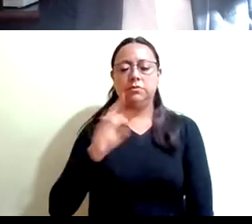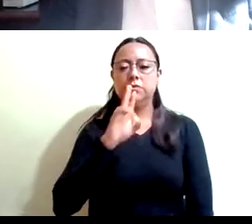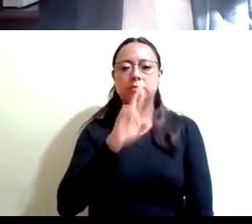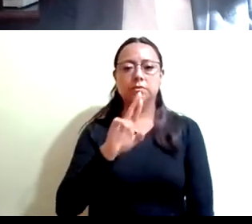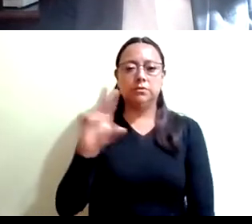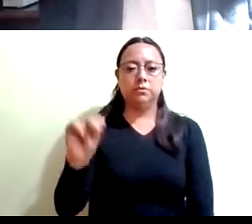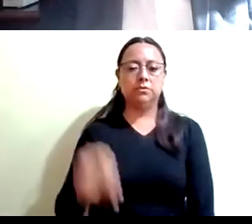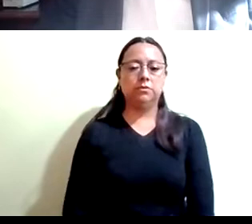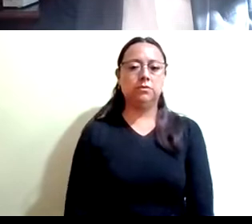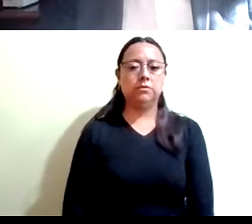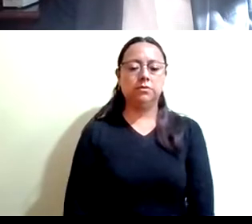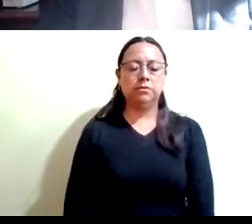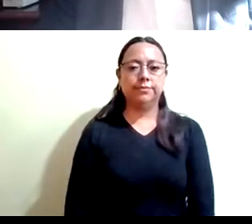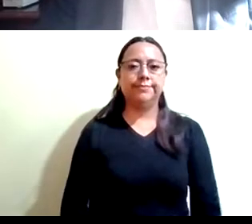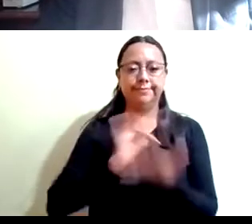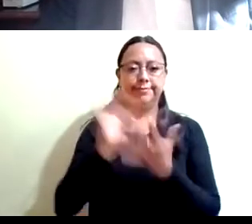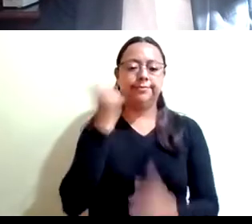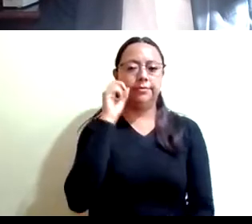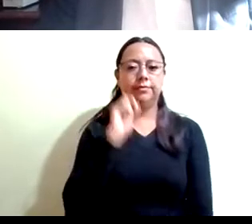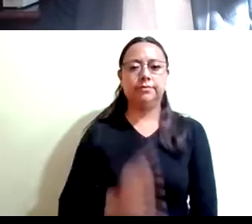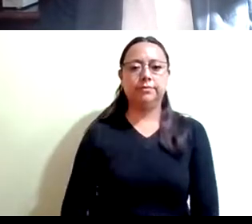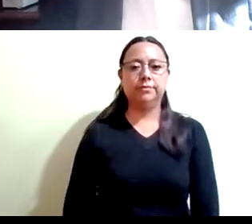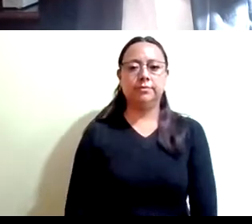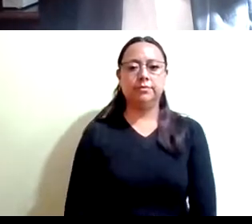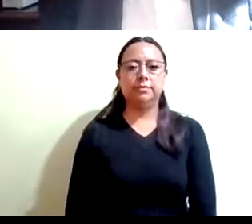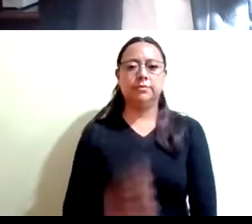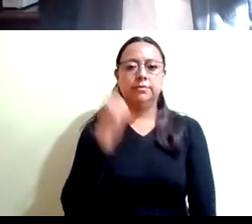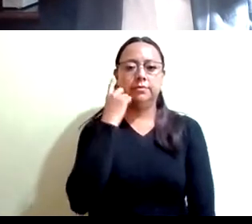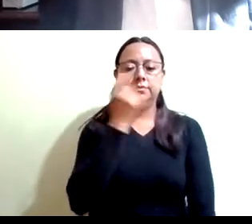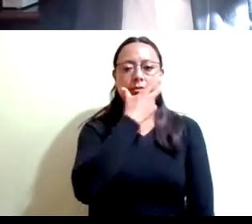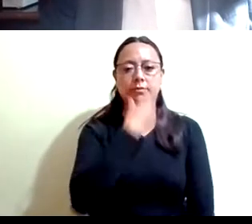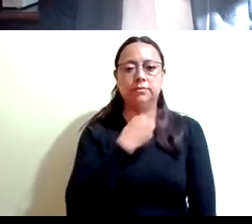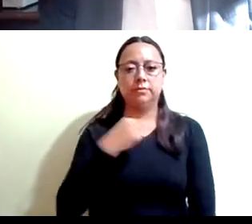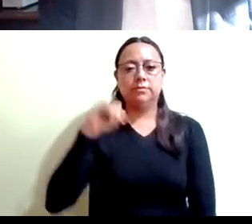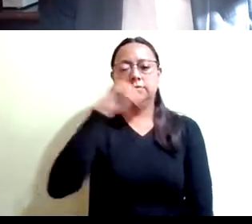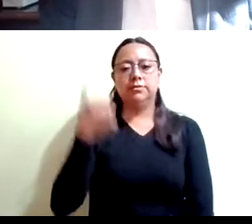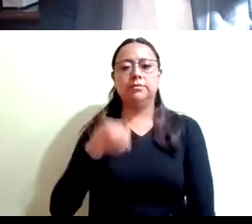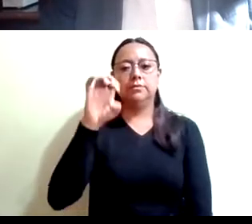contra. Gracias, diputada. Diputado Jesús Esma Suárez.